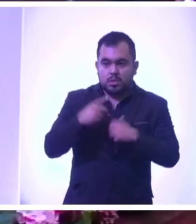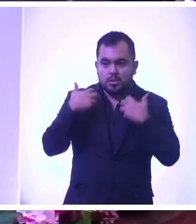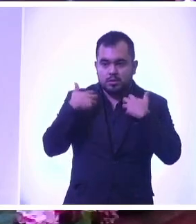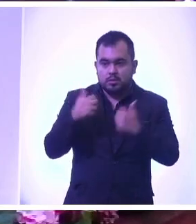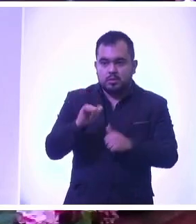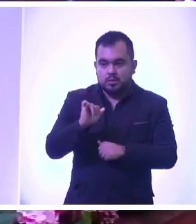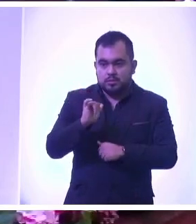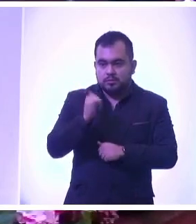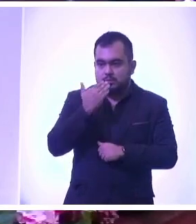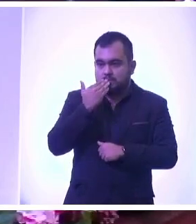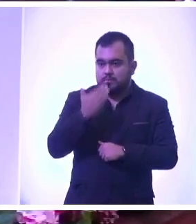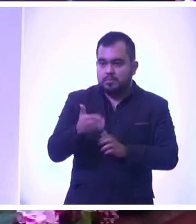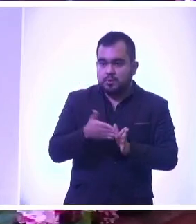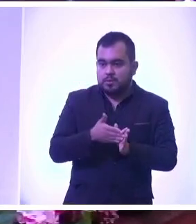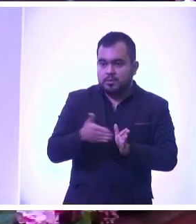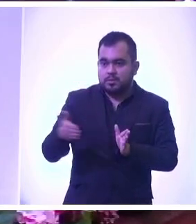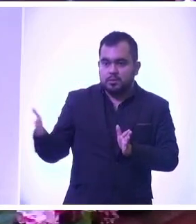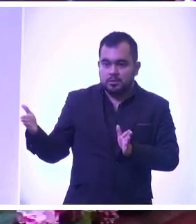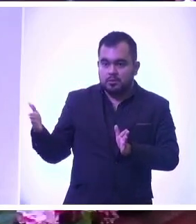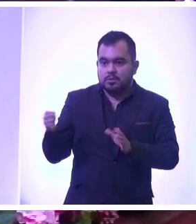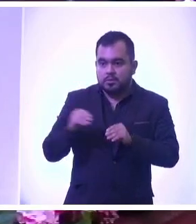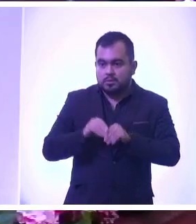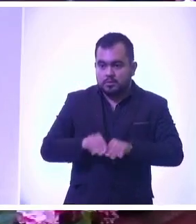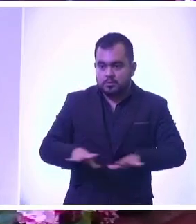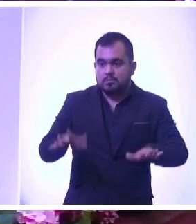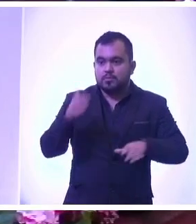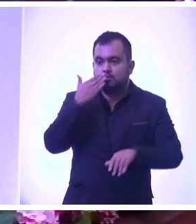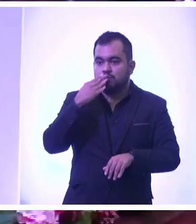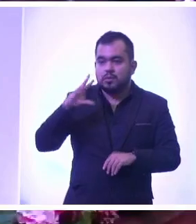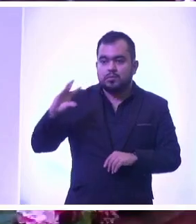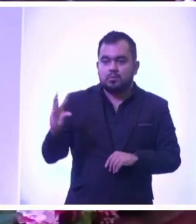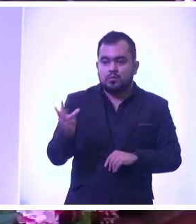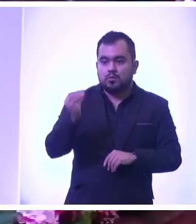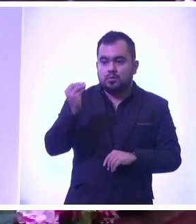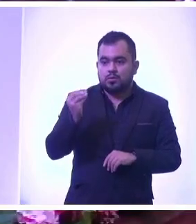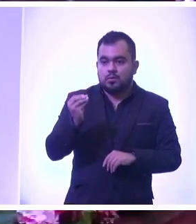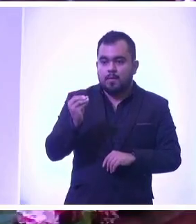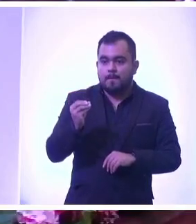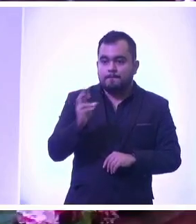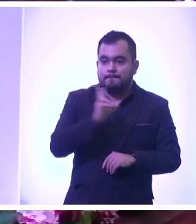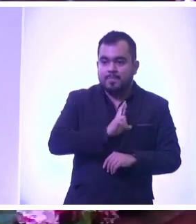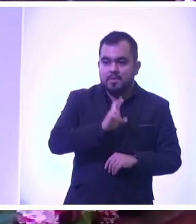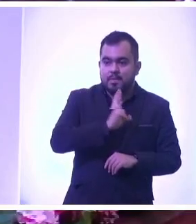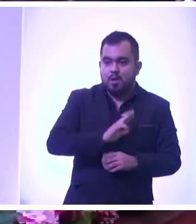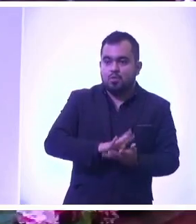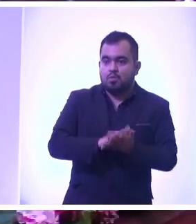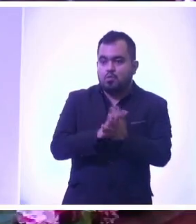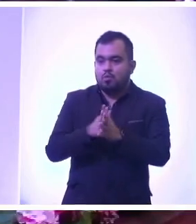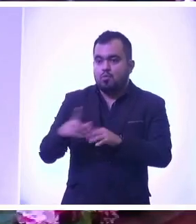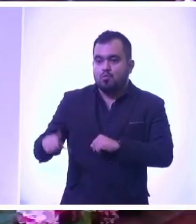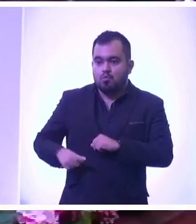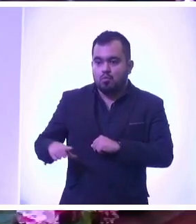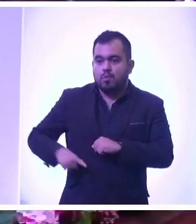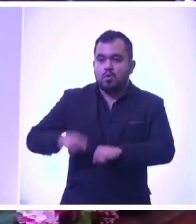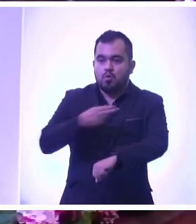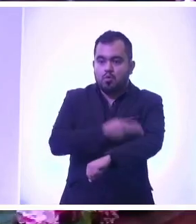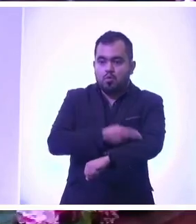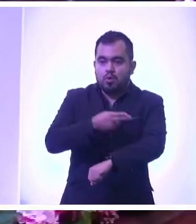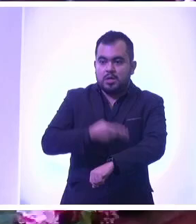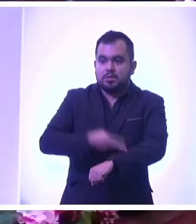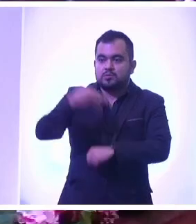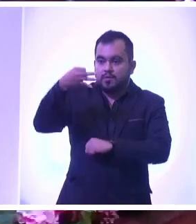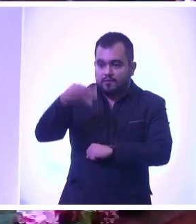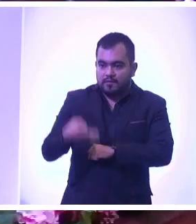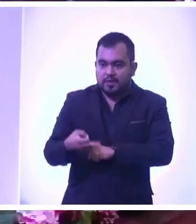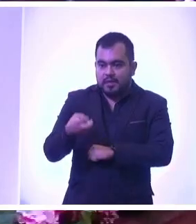entiendan que se puede hacer una transmisión de tecnología de lo privado a lo público de una manera honesta de una manera eficaz y eficiente Y